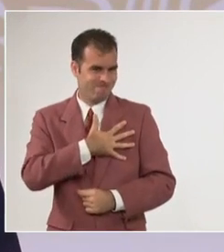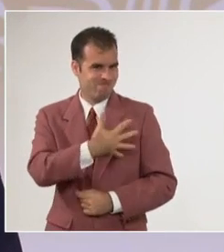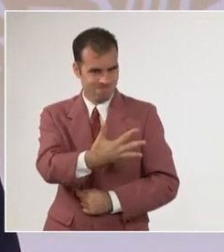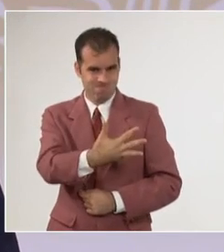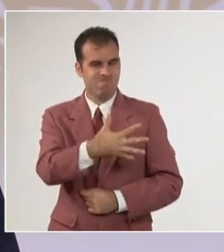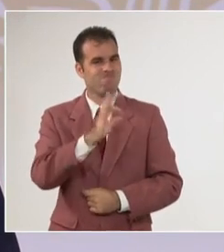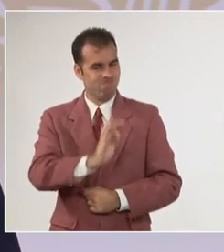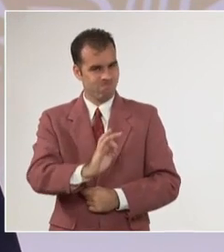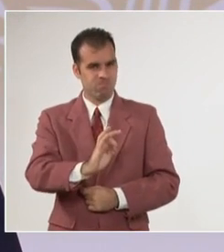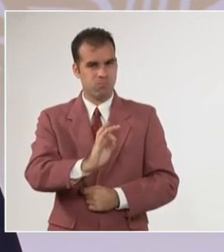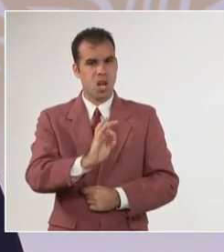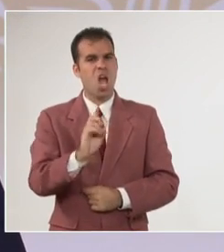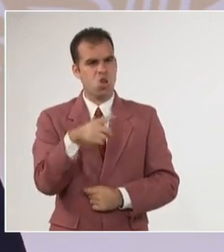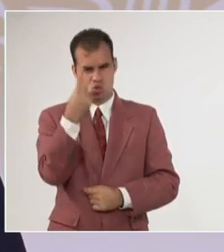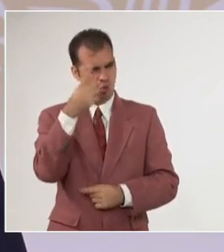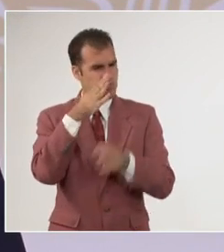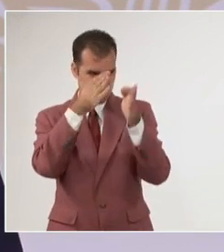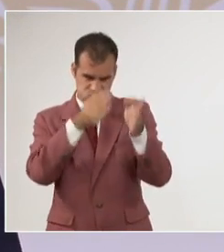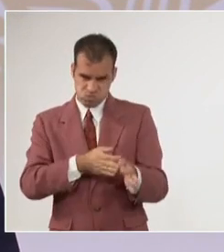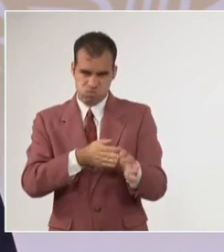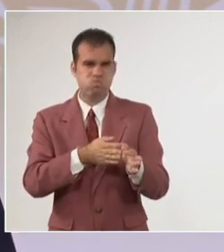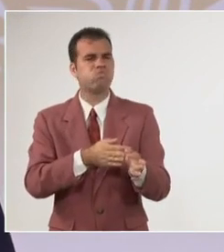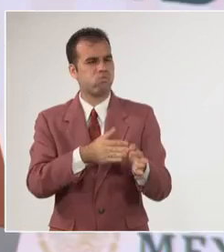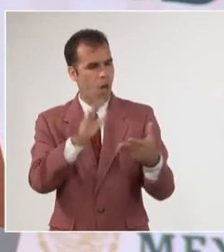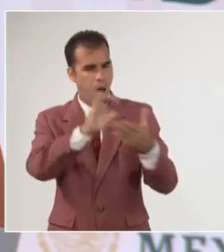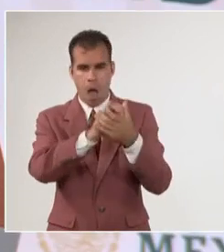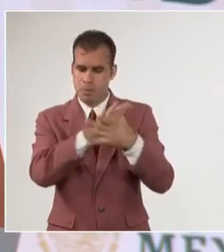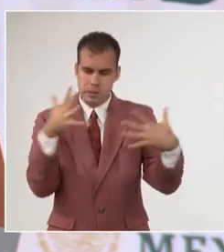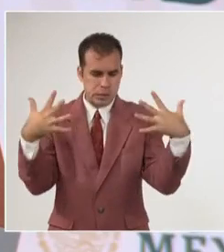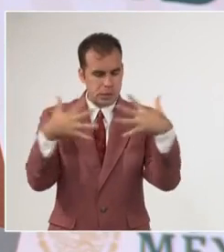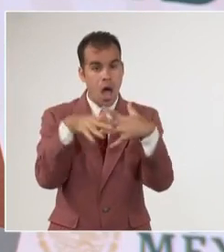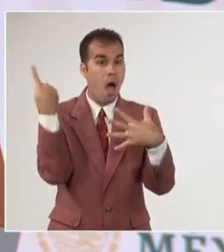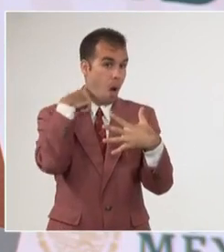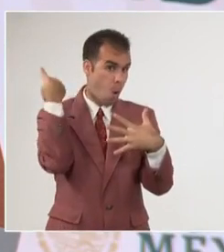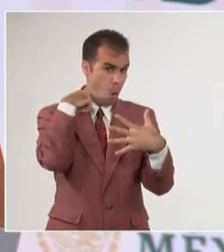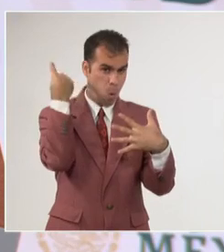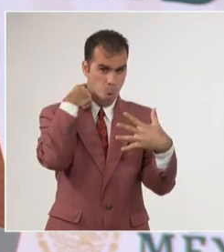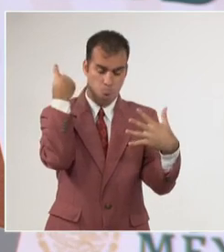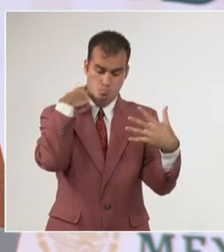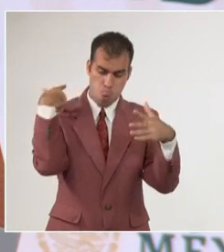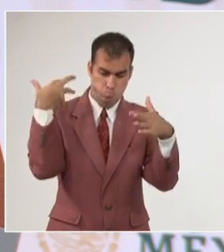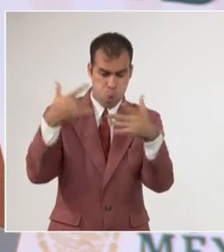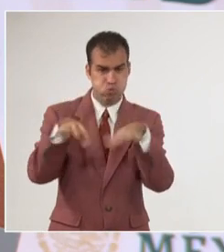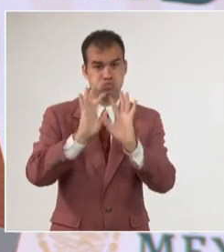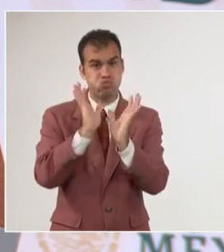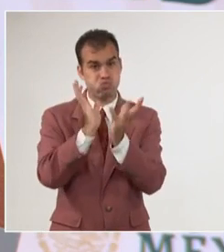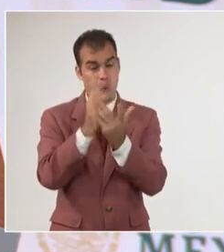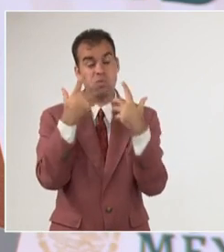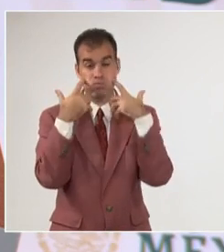ser fieles a la amistad que han forjado siglos de historia y de hermosos principios